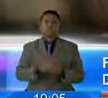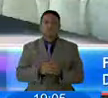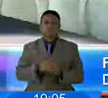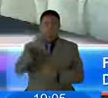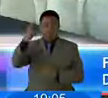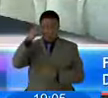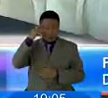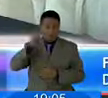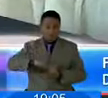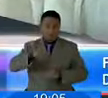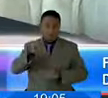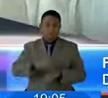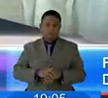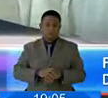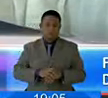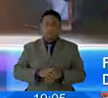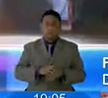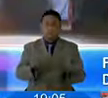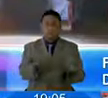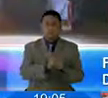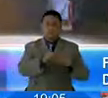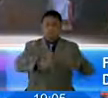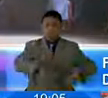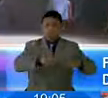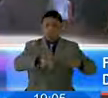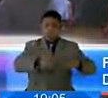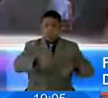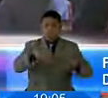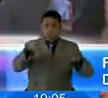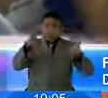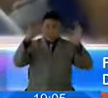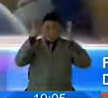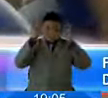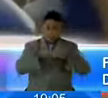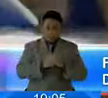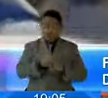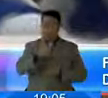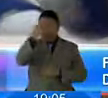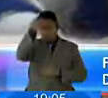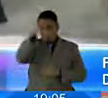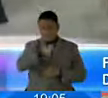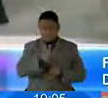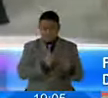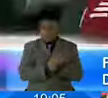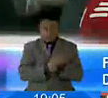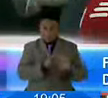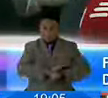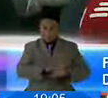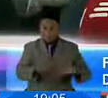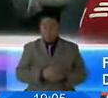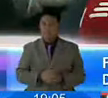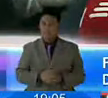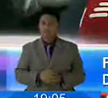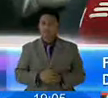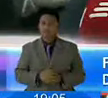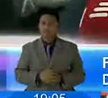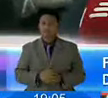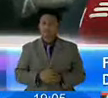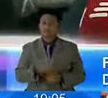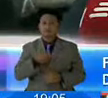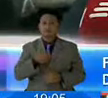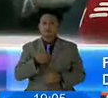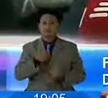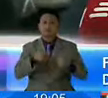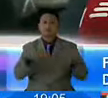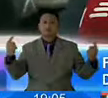no brindar su apoyo al binomio presidencial Lenín Moreno-Jorge Glass en la segunda vuelta electoral. Estamos en contra,